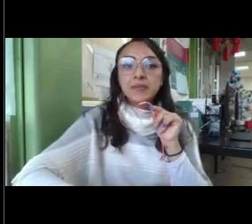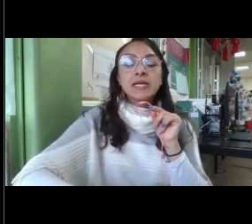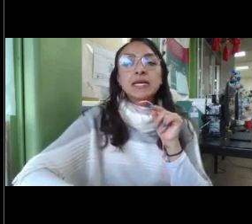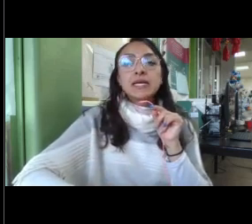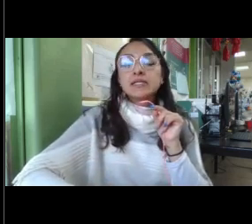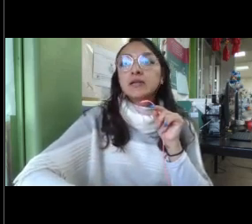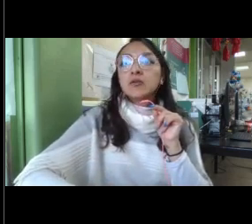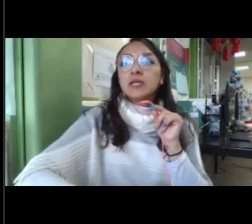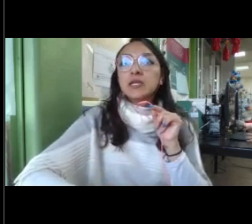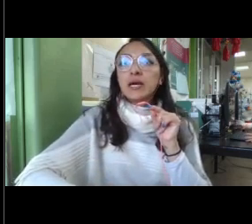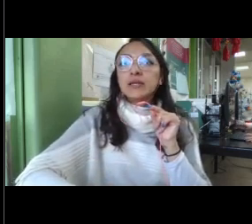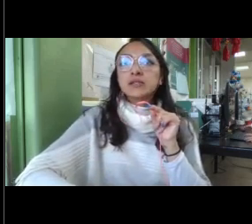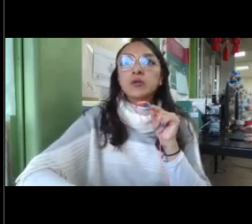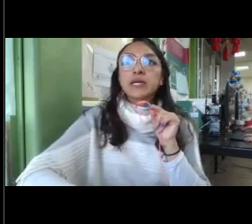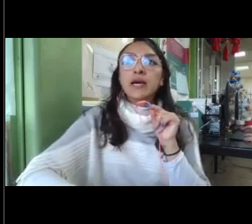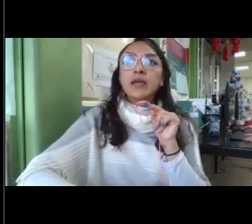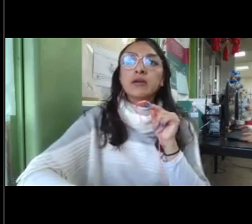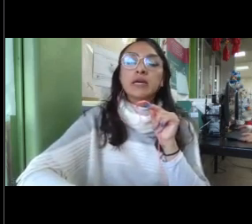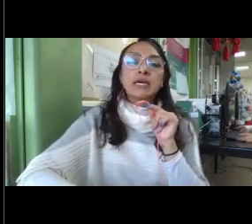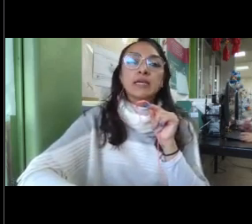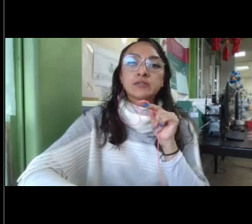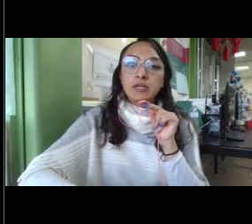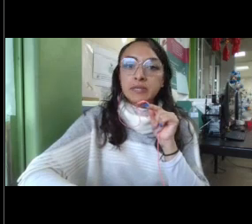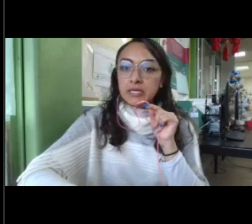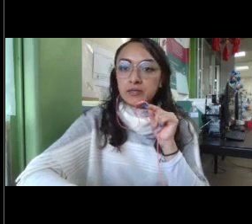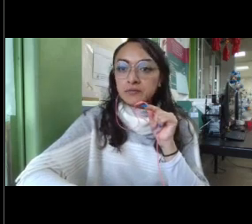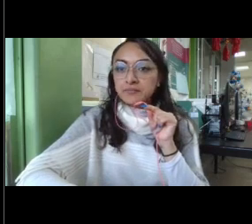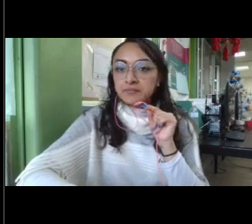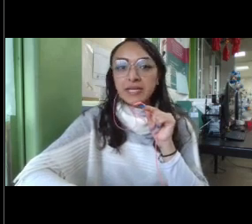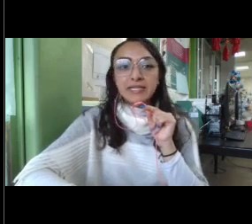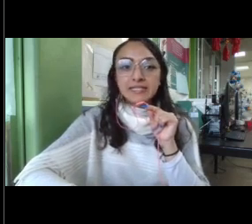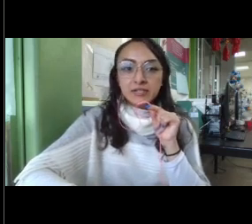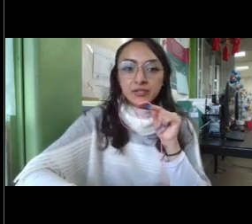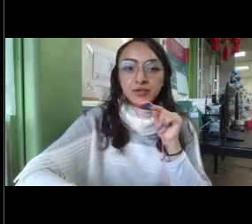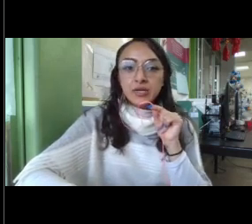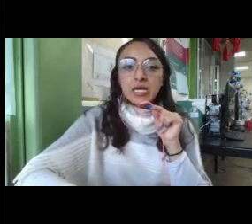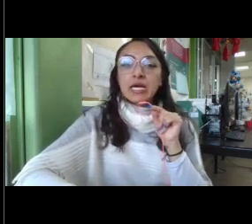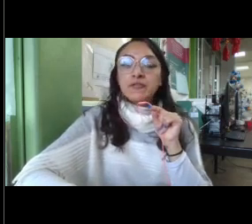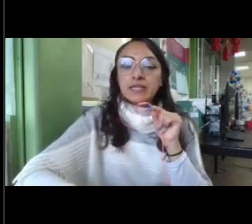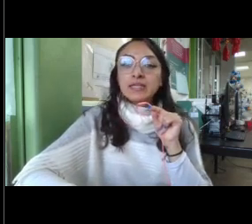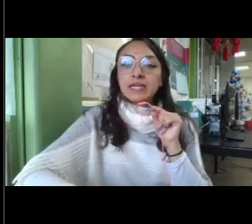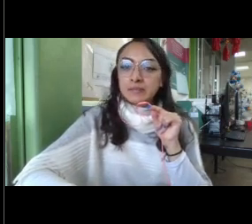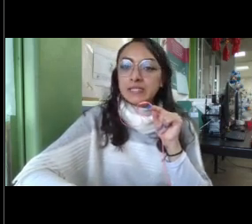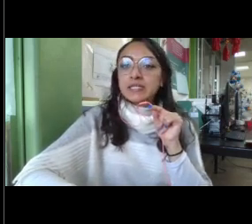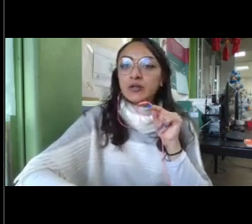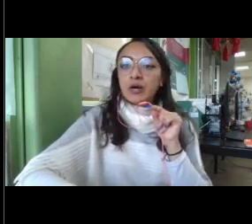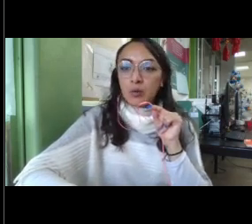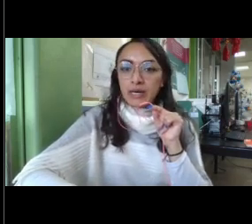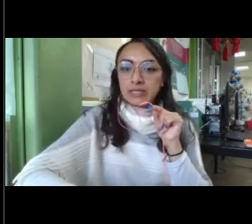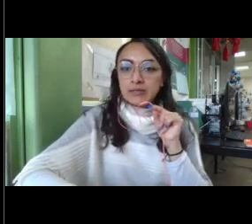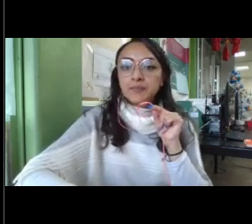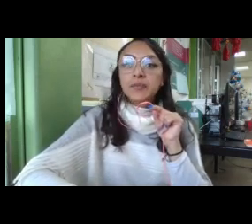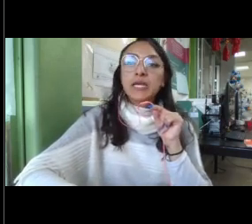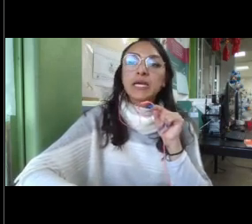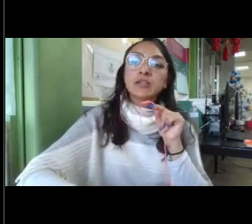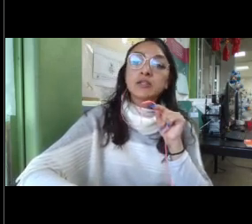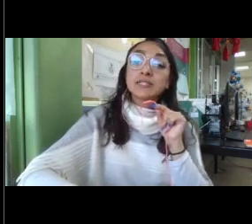Christi. Este lugar está ubicado en la Ciudad de México, en el centro, frente al hemiciclo a